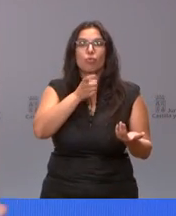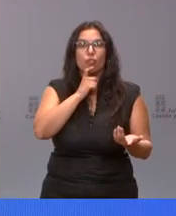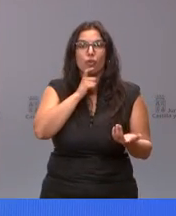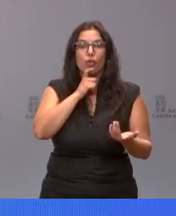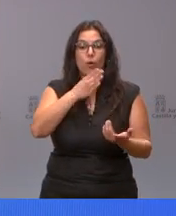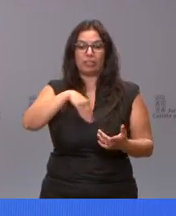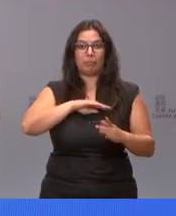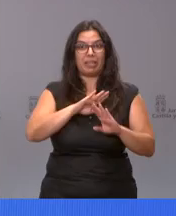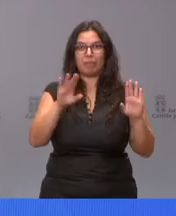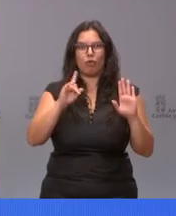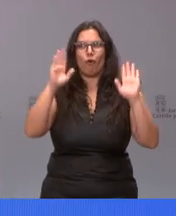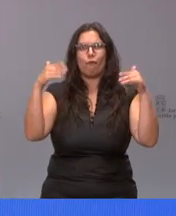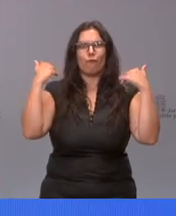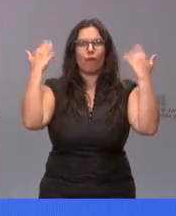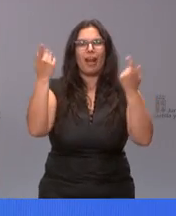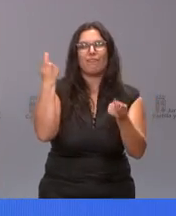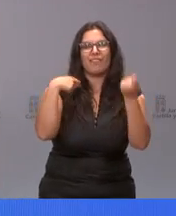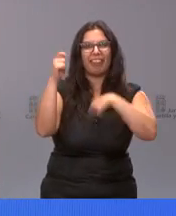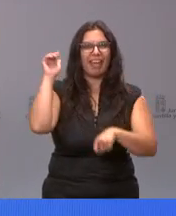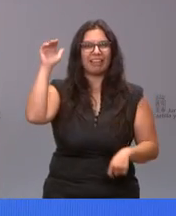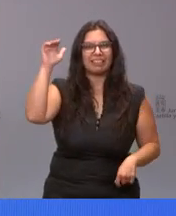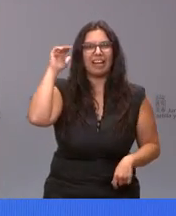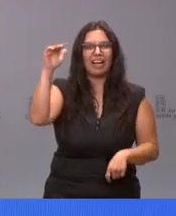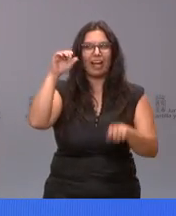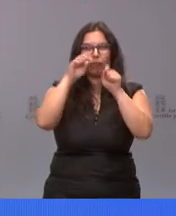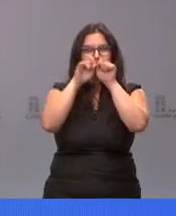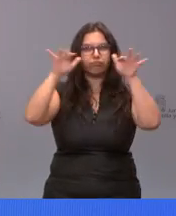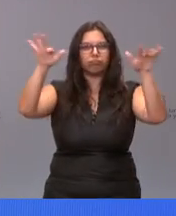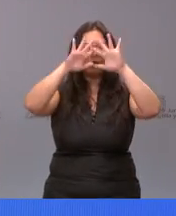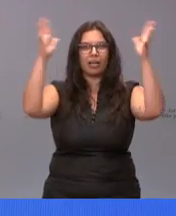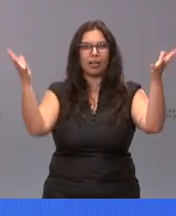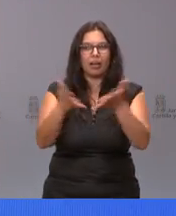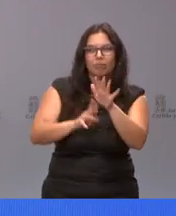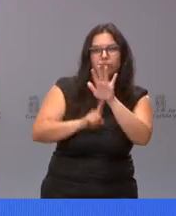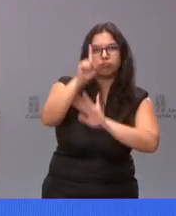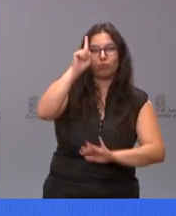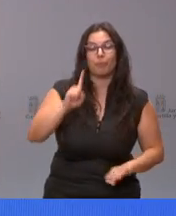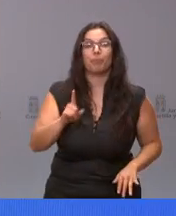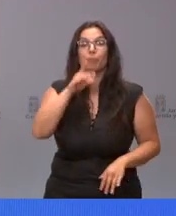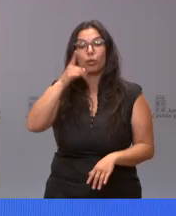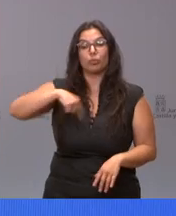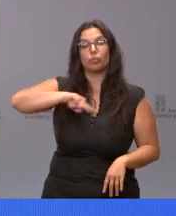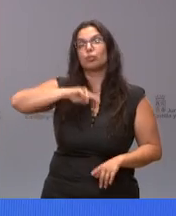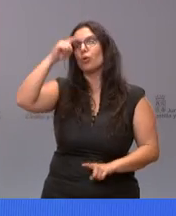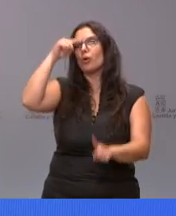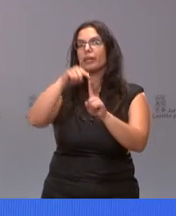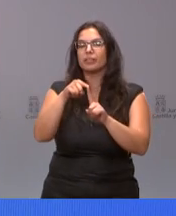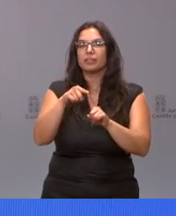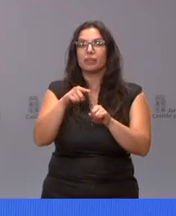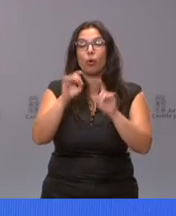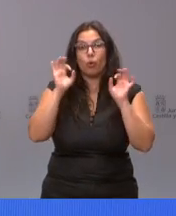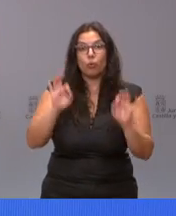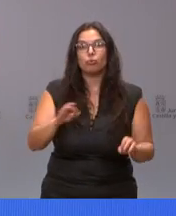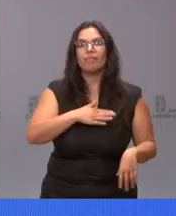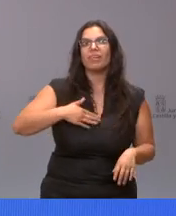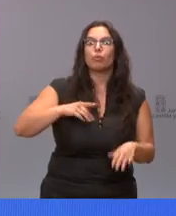salir fuera, que exportar, que crecer en el exterior. Por eso nuestro objetivo es precisamente